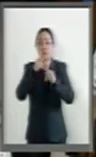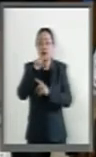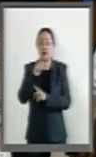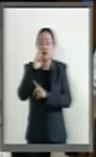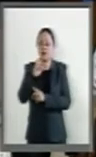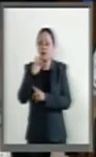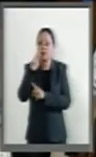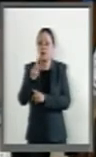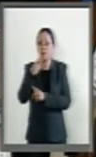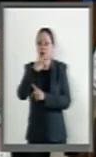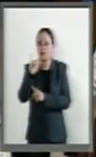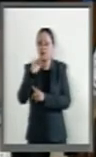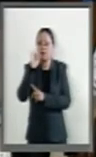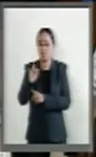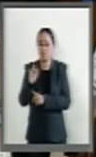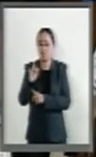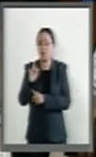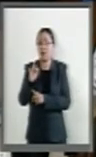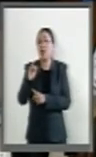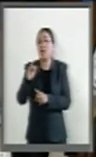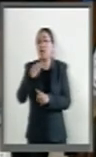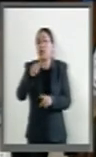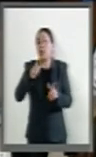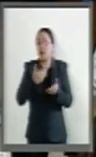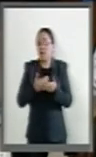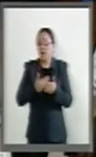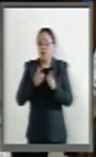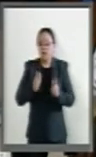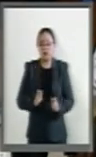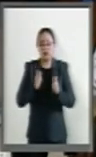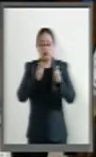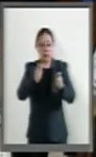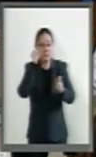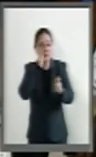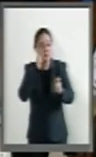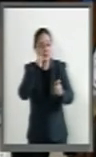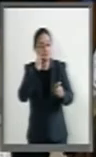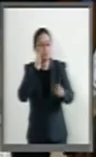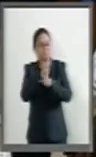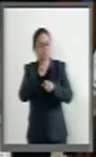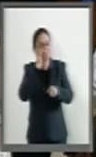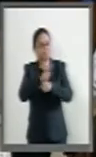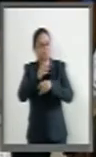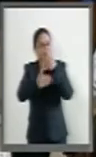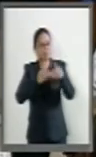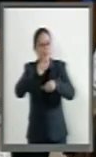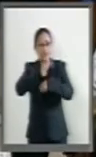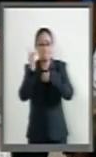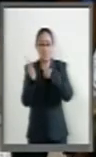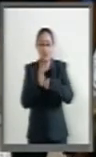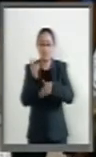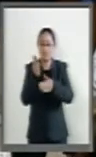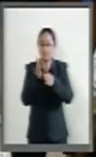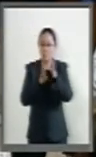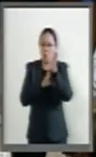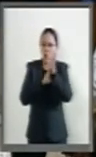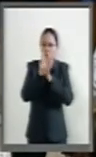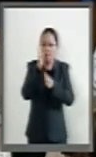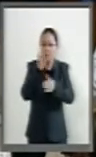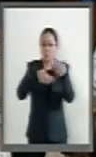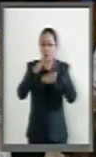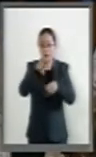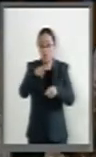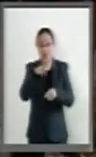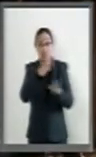Poder Judicial de la Federación que se les ha conferido, mirando en todo por el bien y prosperidad de la Unión?